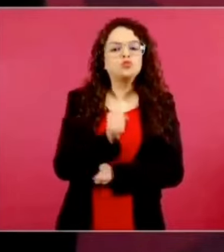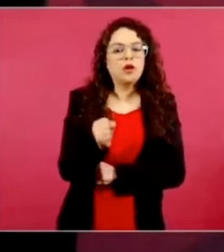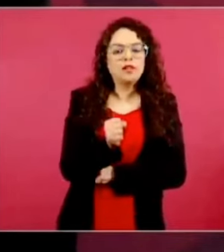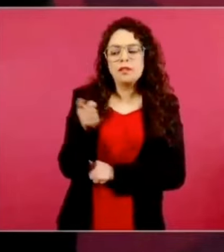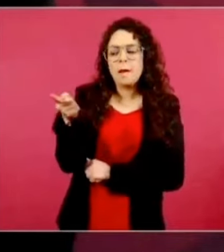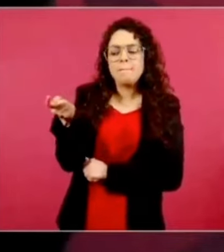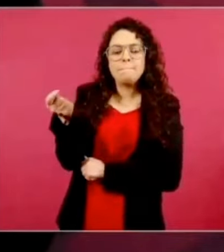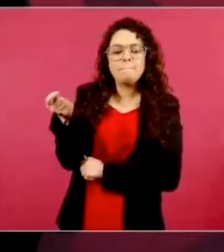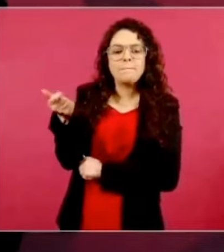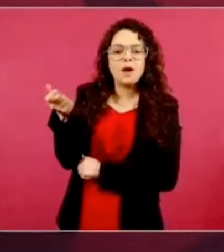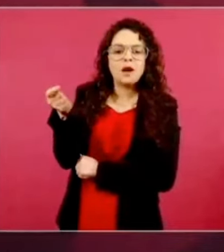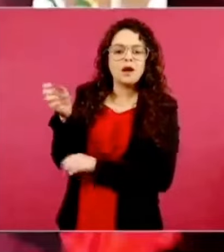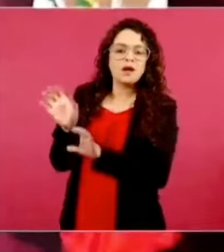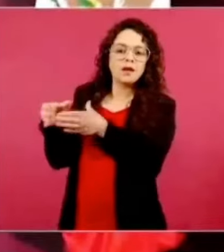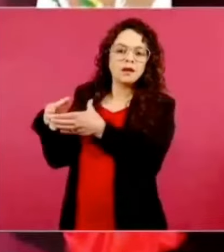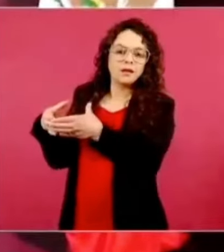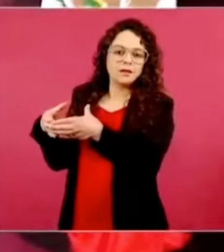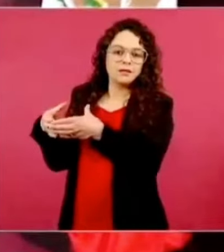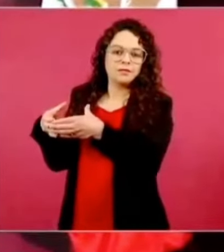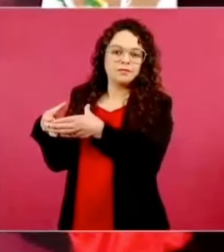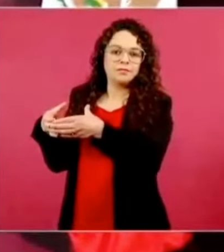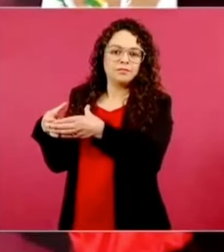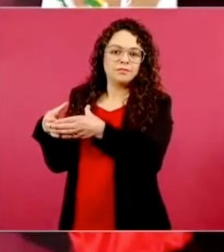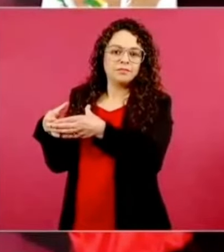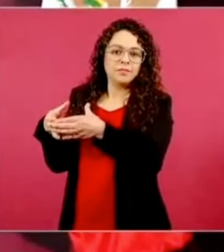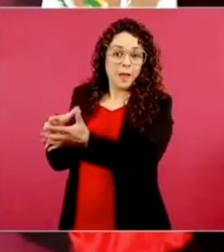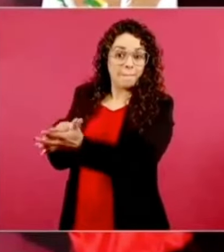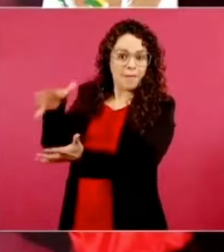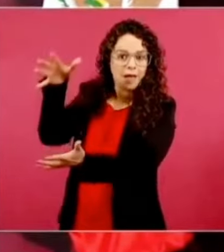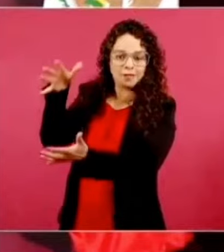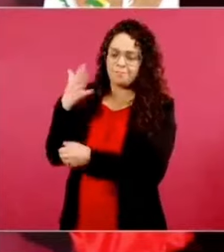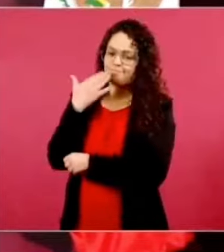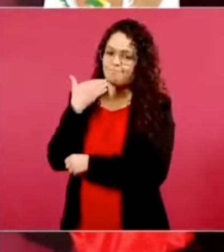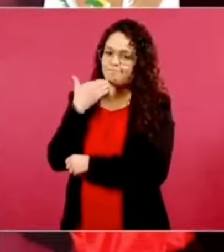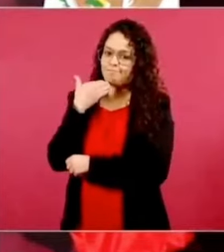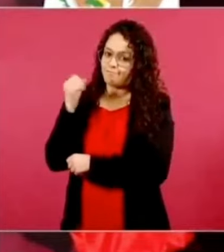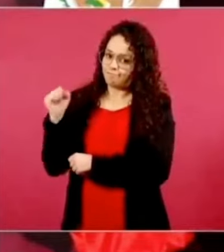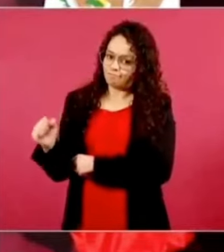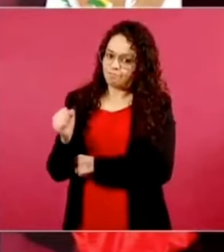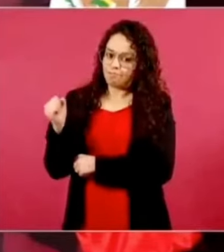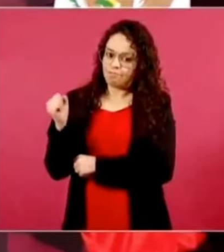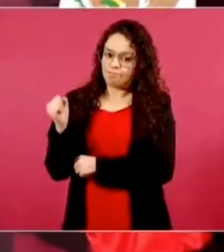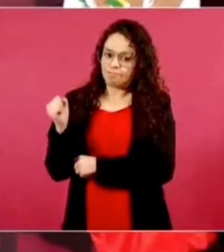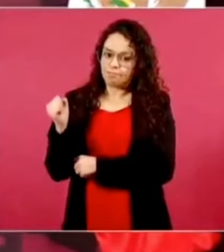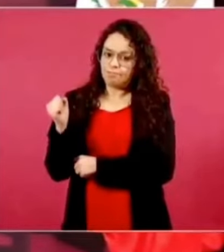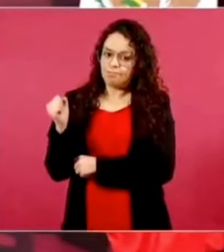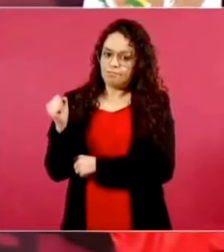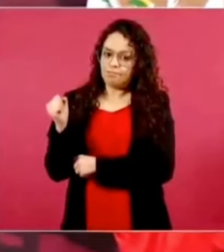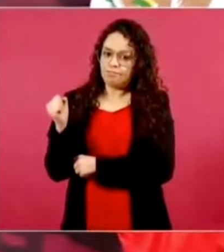Pero sí existe ese clasismo, ese racismo. También tenemos que celebrar